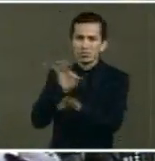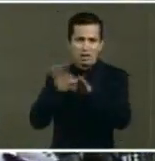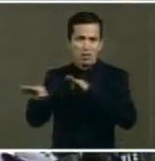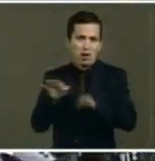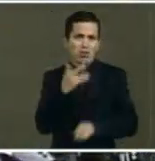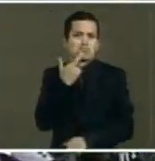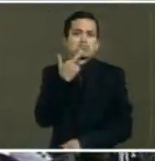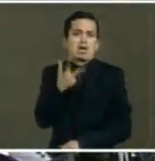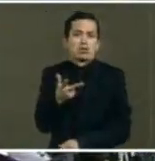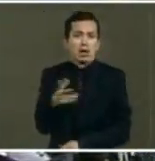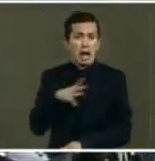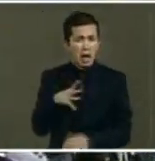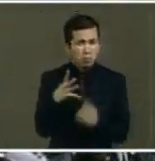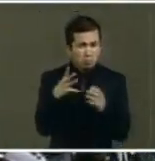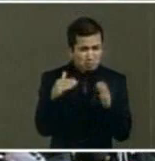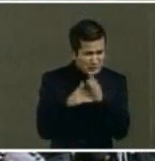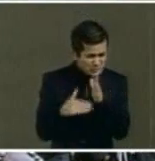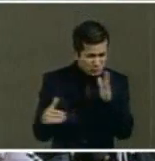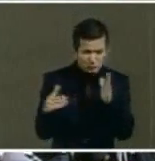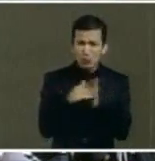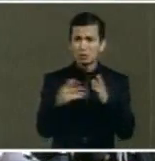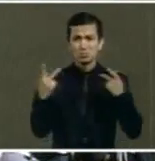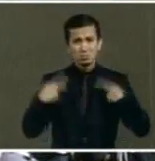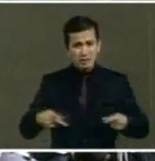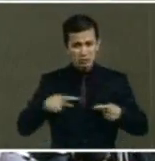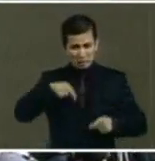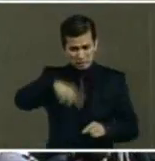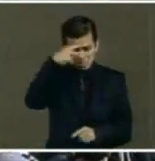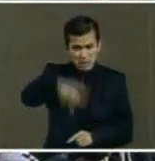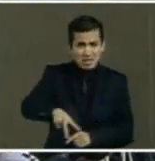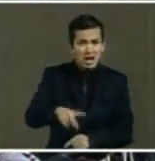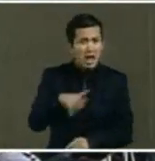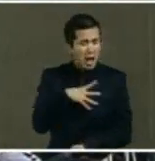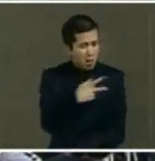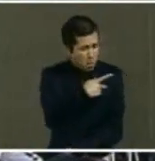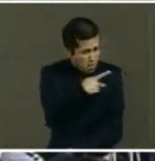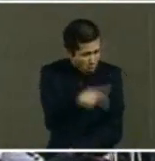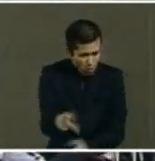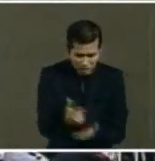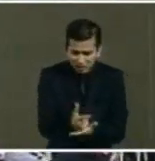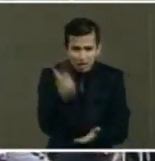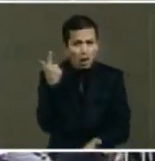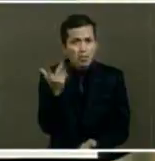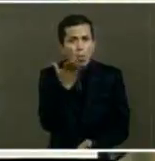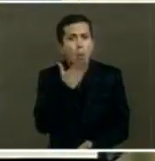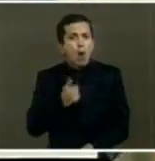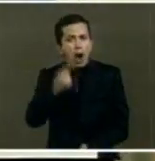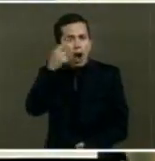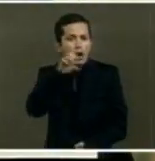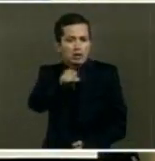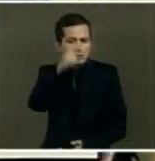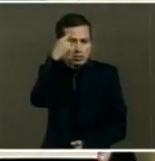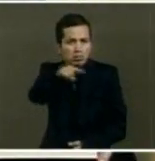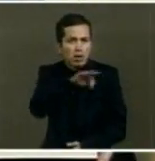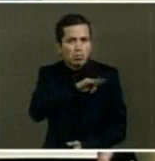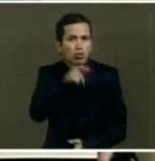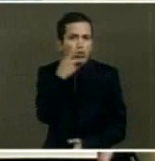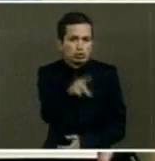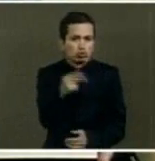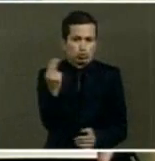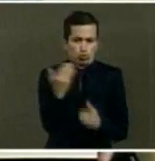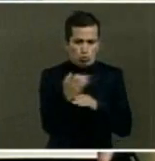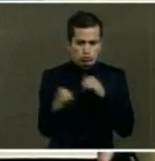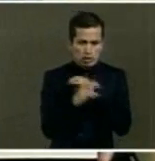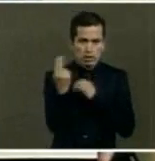pobreza extrema y que no pueden cubrir sus necesidades más elementales. El reto es grande, es